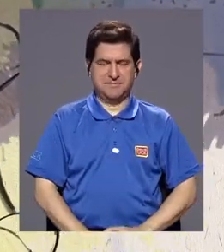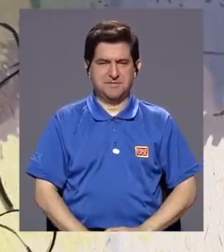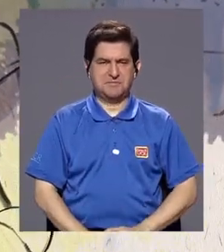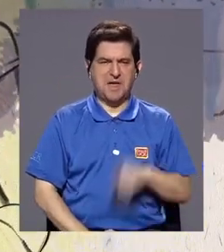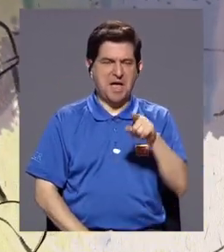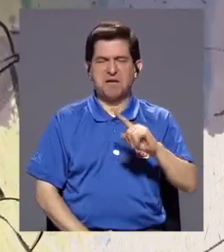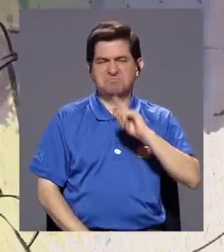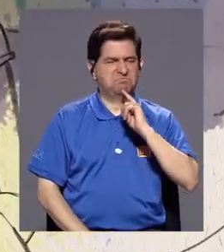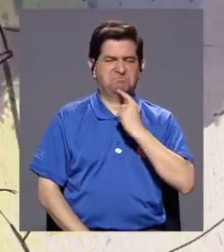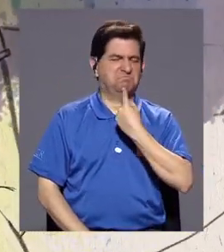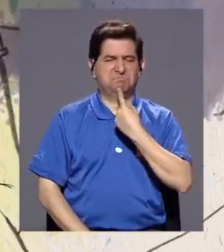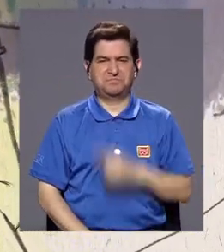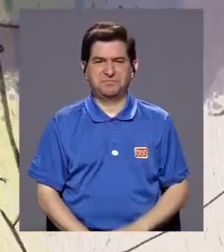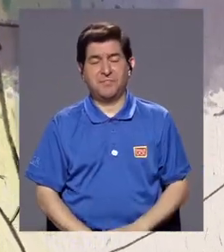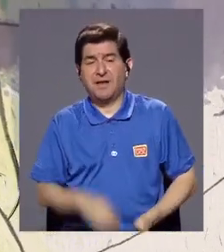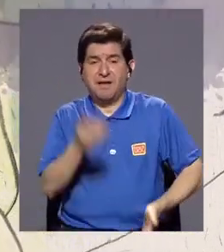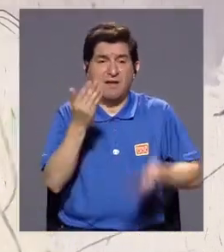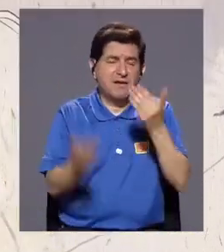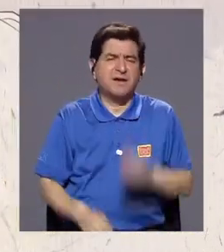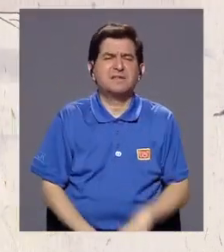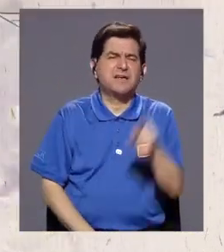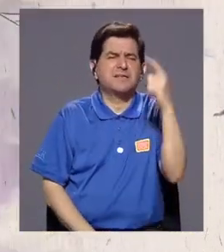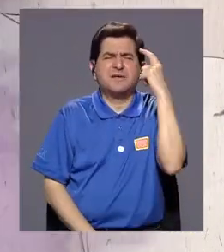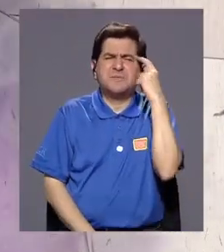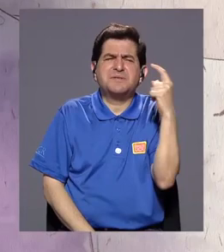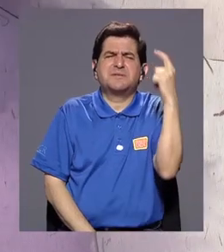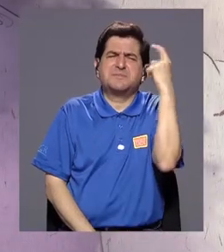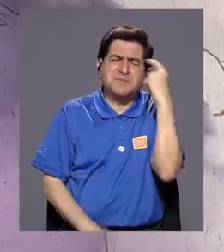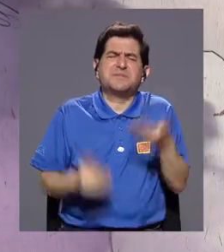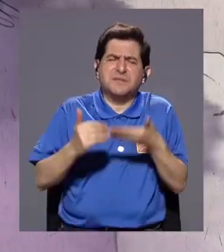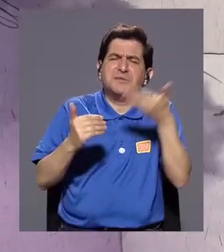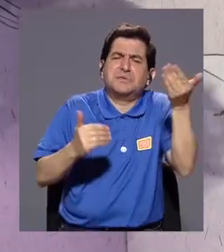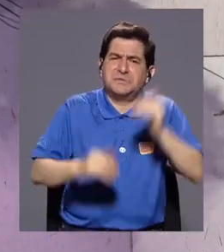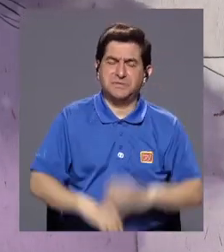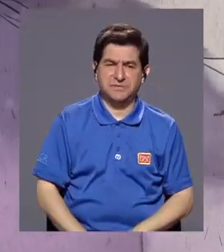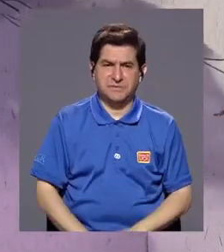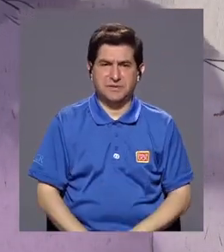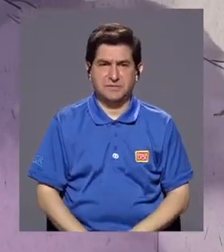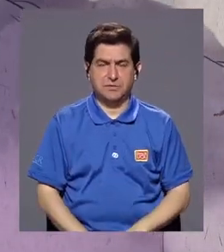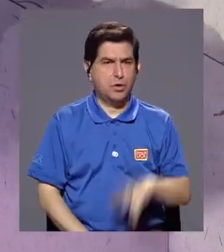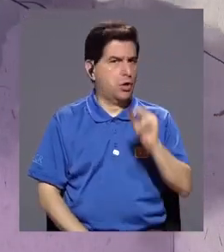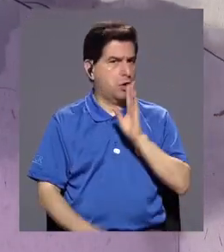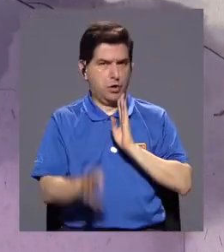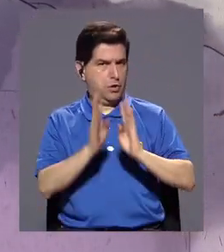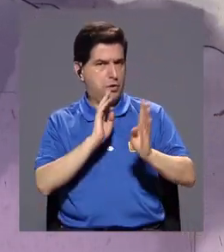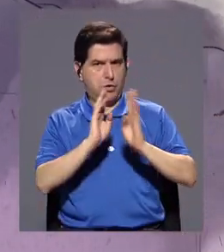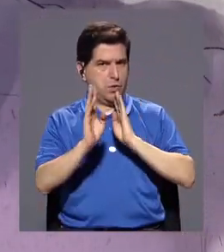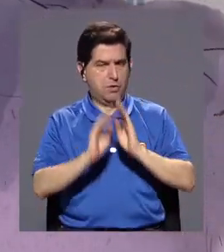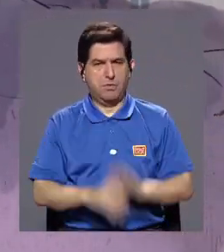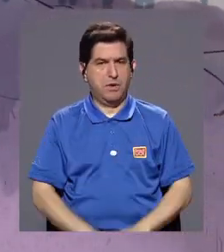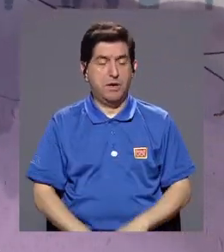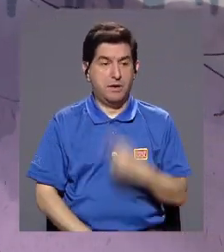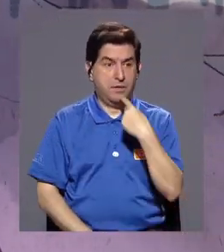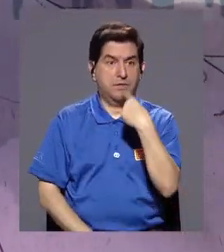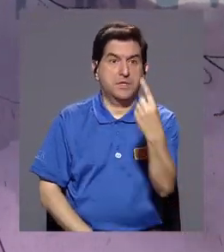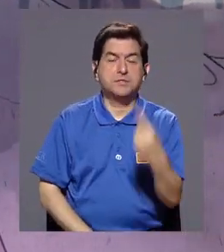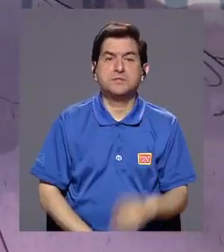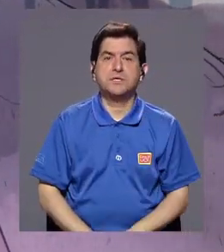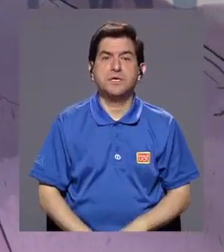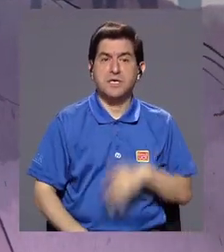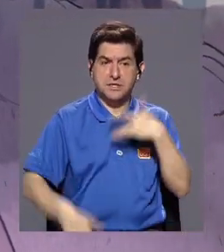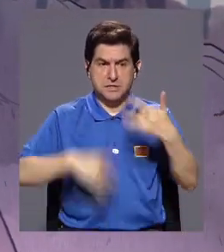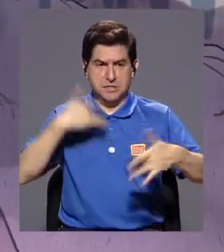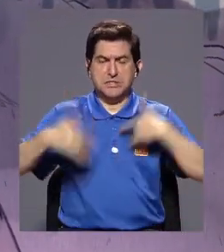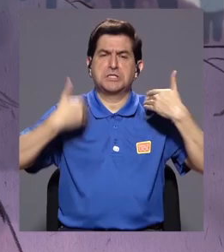hablar. Y cuando ella dijo que se sentía cansada, como adormilada, sin fuerzas para salir